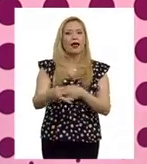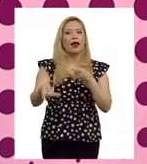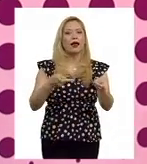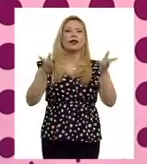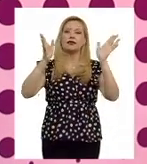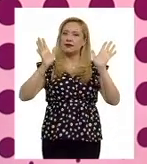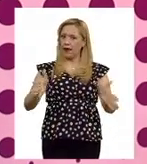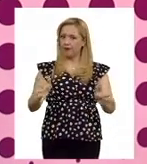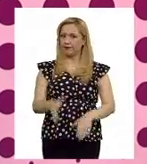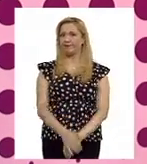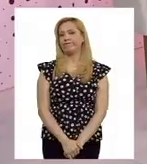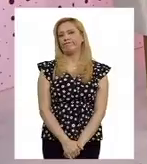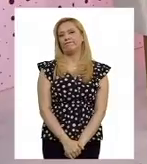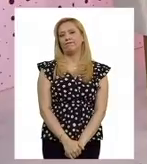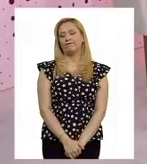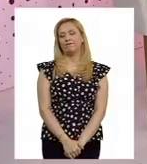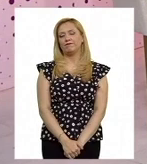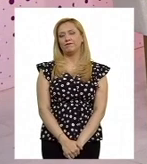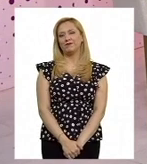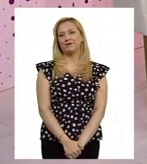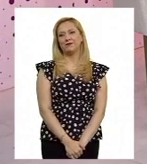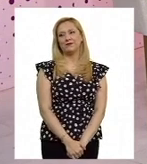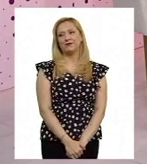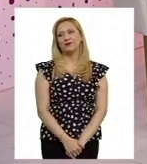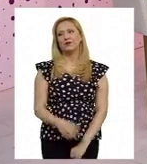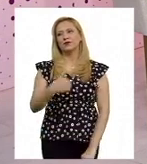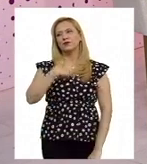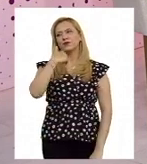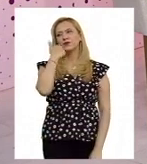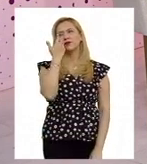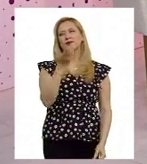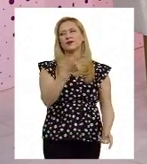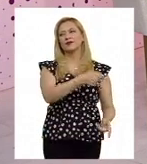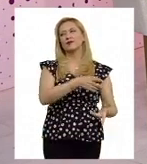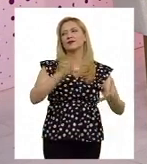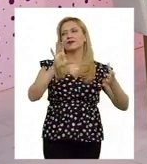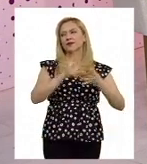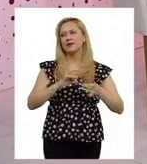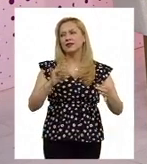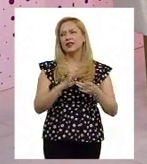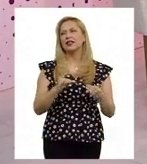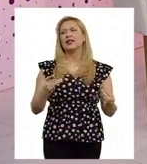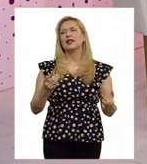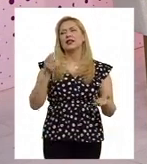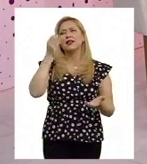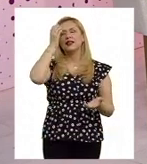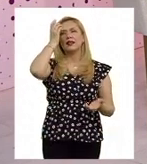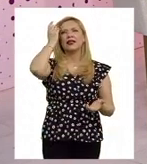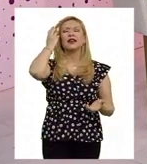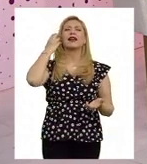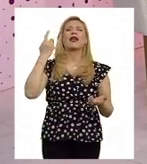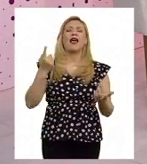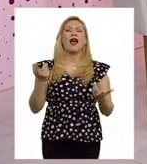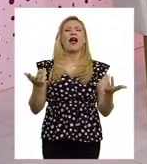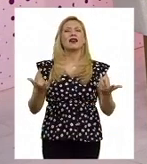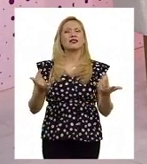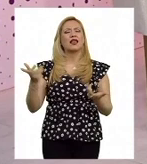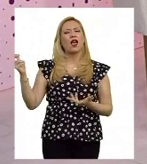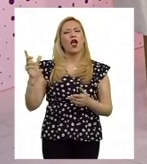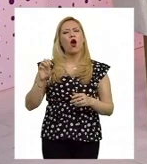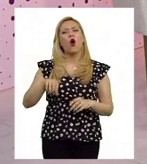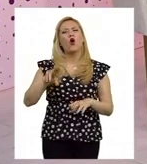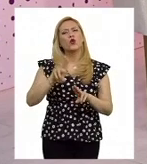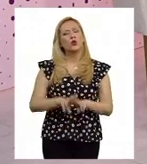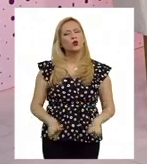ya. José Manuel, yo quisiera que abordaras entonces qué está haciendo ya Naciones